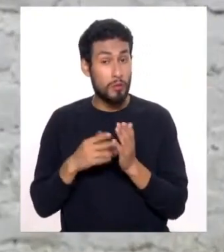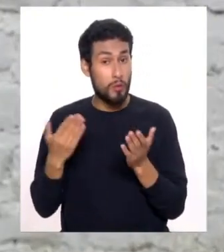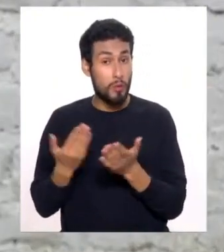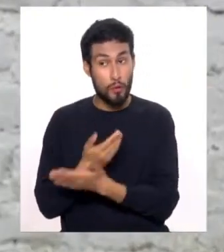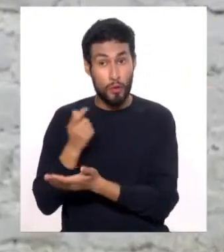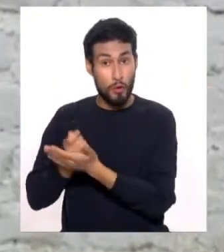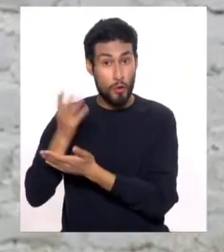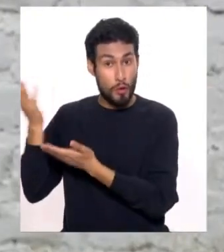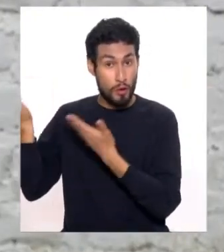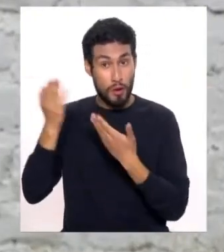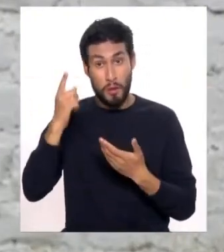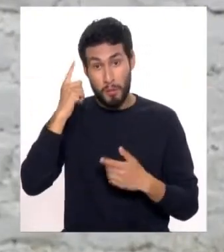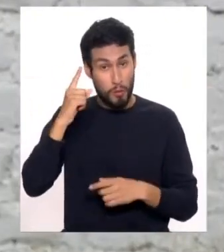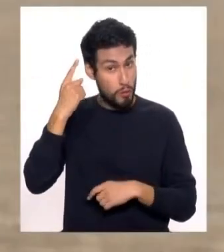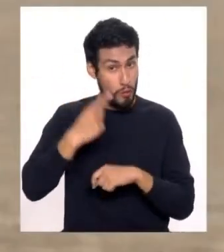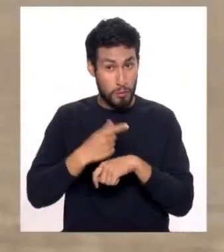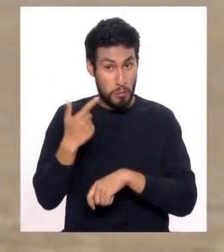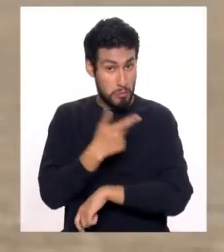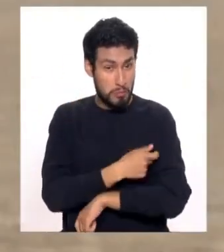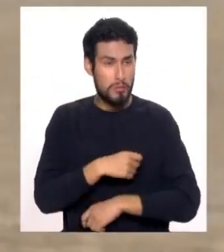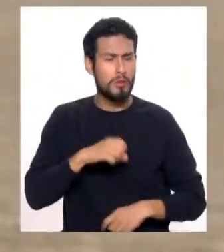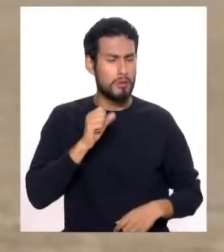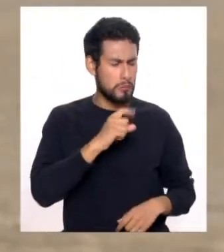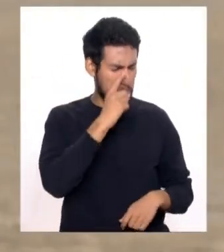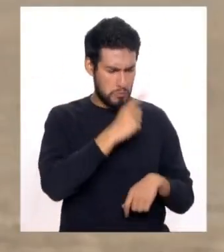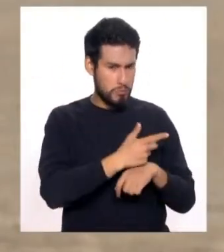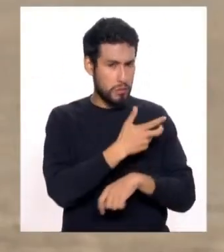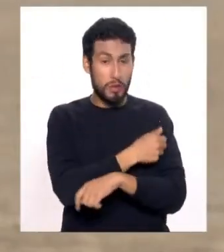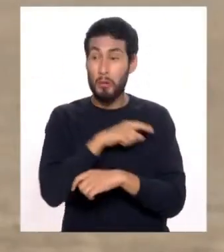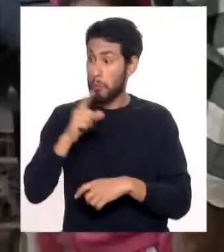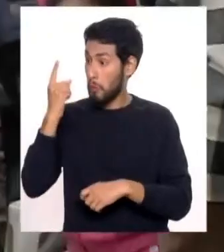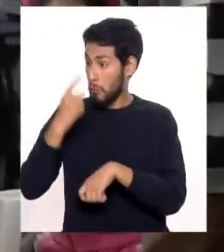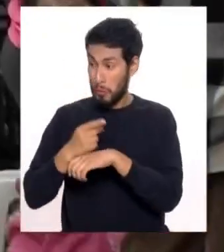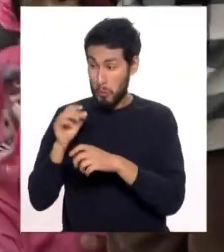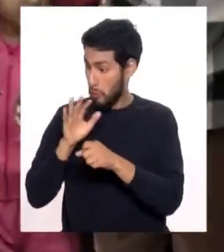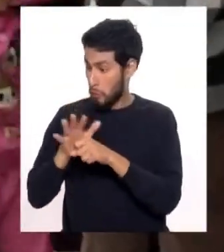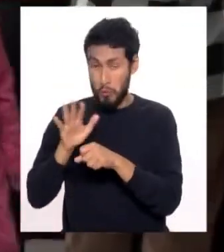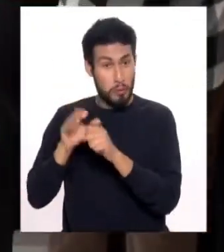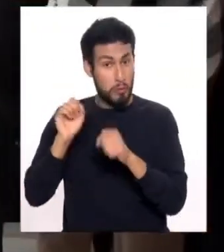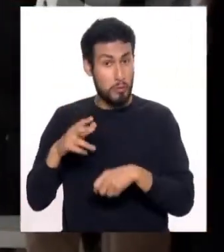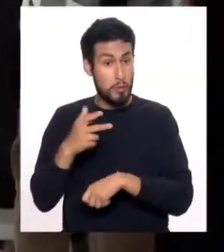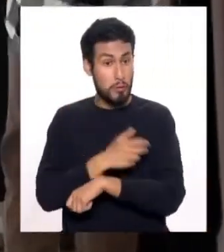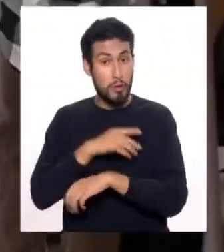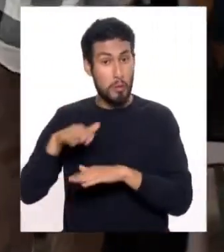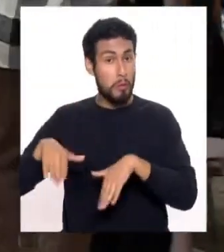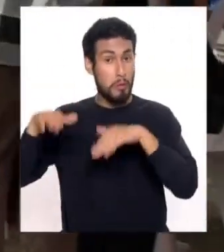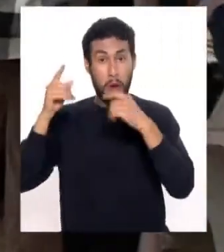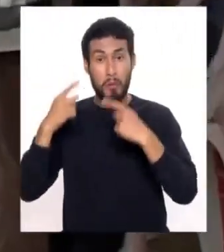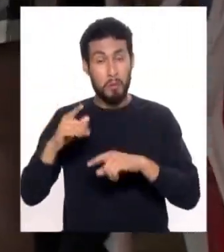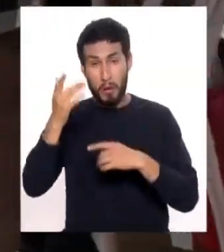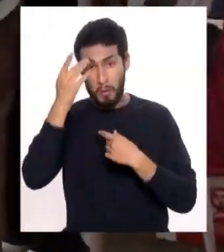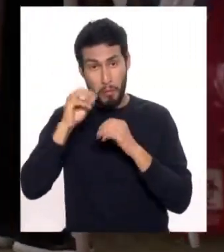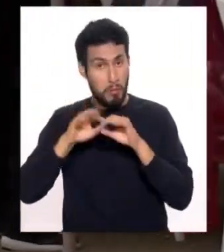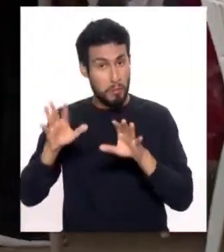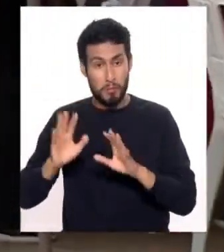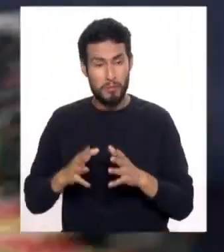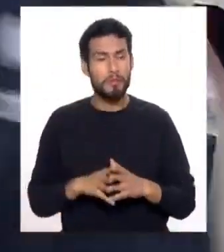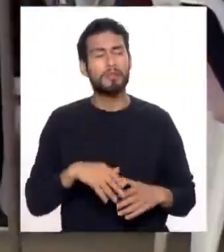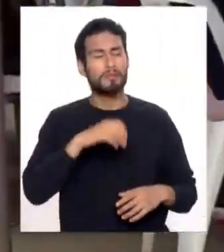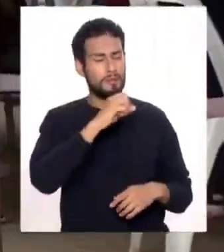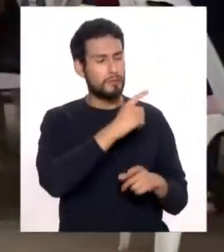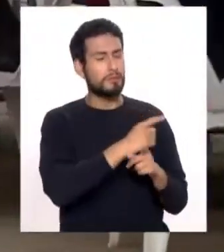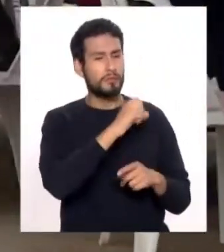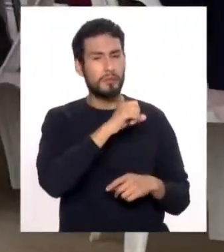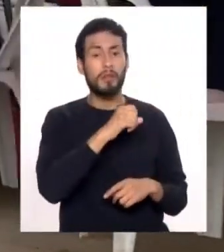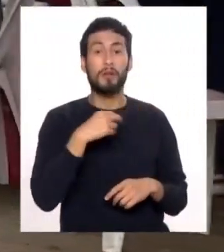hecho está dada para una sola dosis. Así es, para una sola dosis. Con eso garantizamos, sobre todo en los niños, que ellos ya no tengan la posibilidad de... Es correcto. Infección.